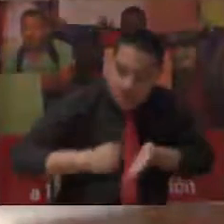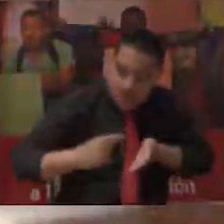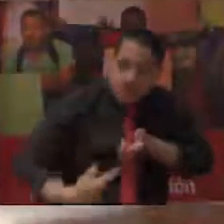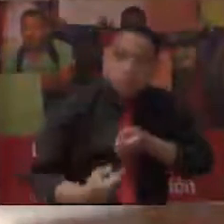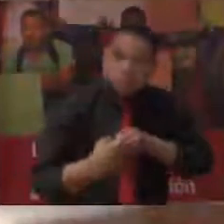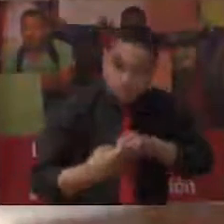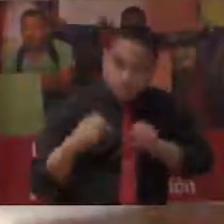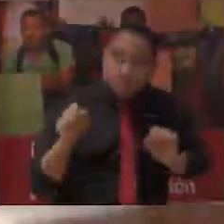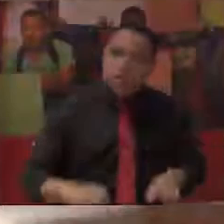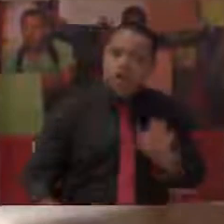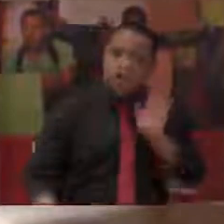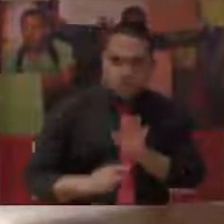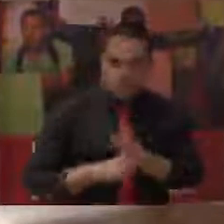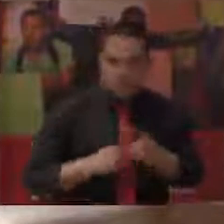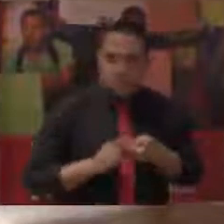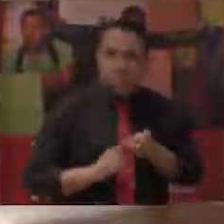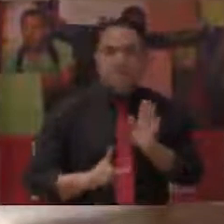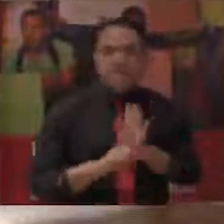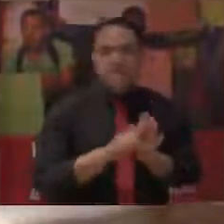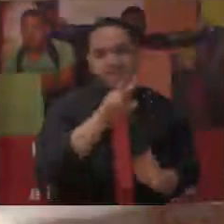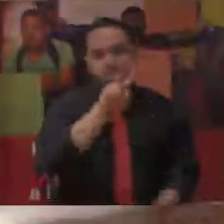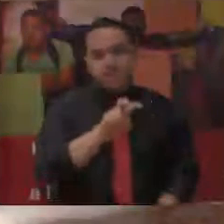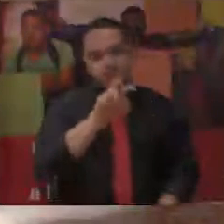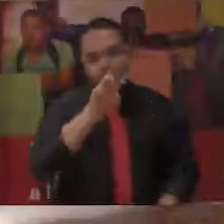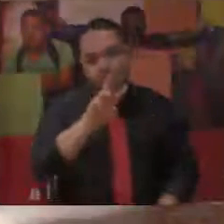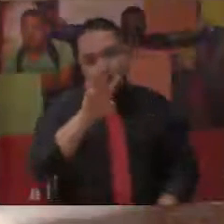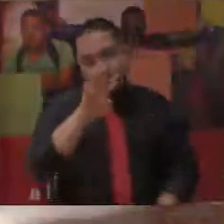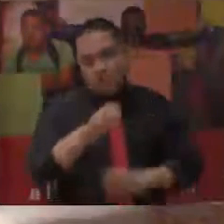inhabilidades, y de la ley 734 del 2002,